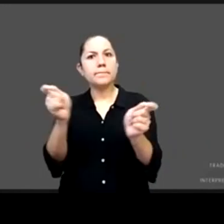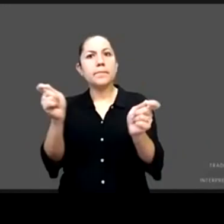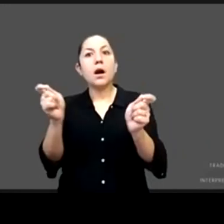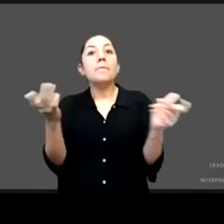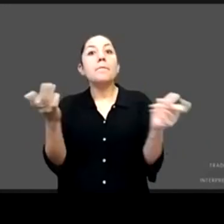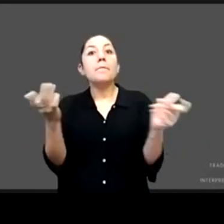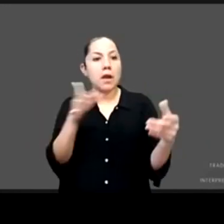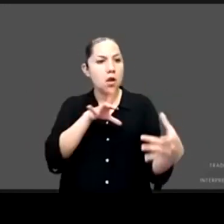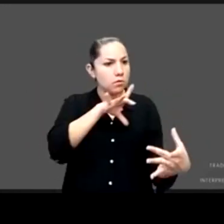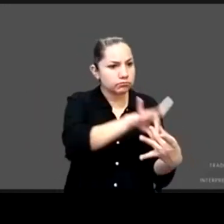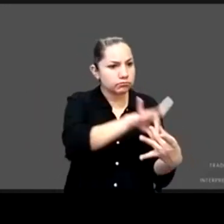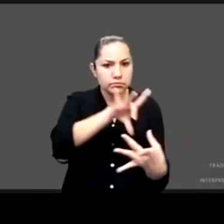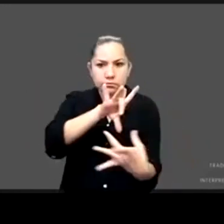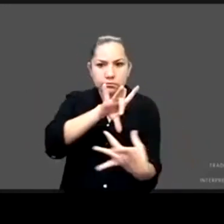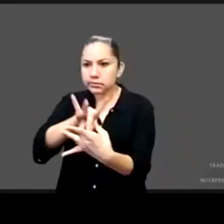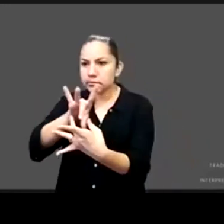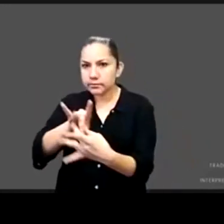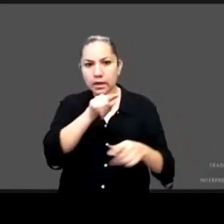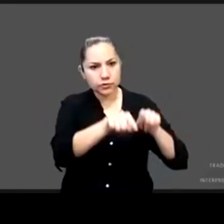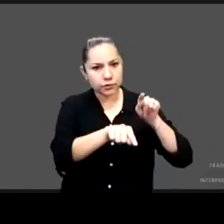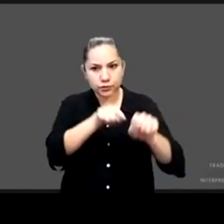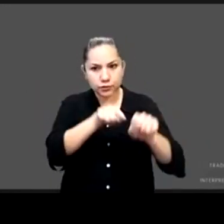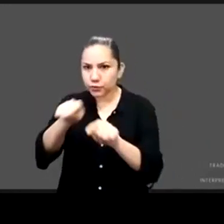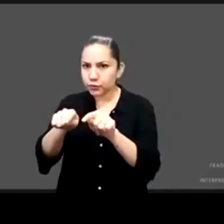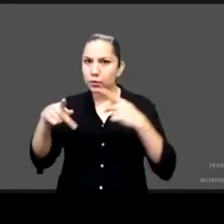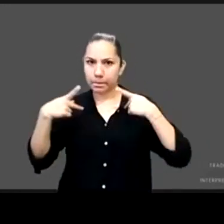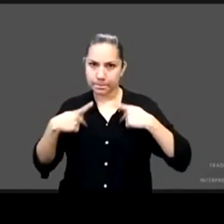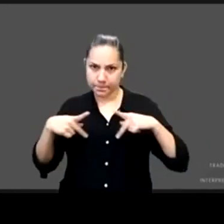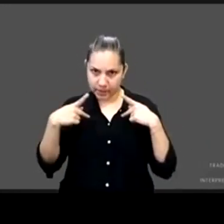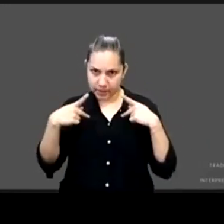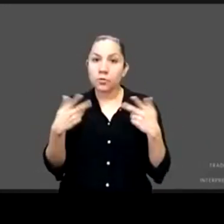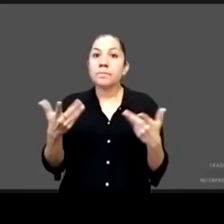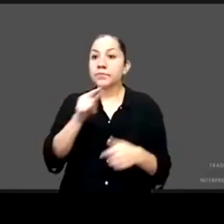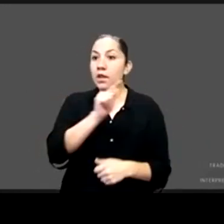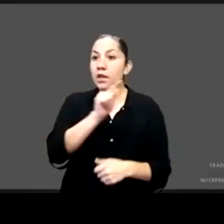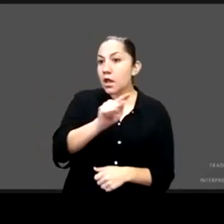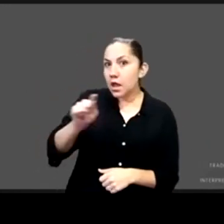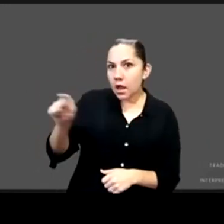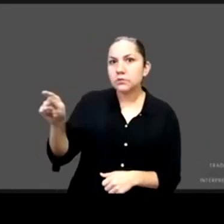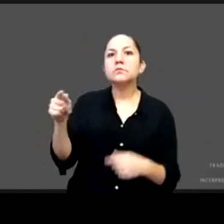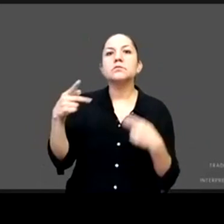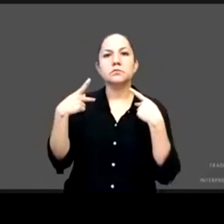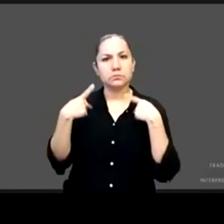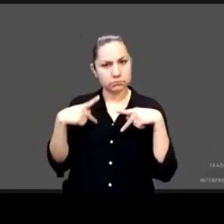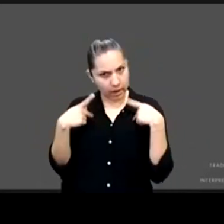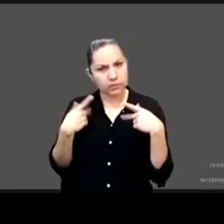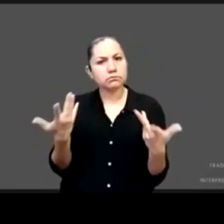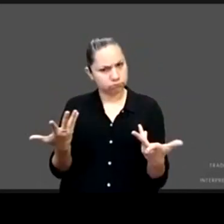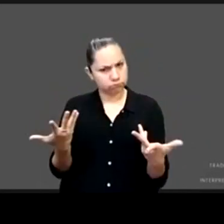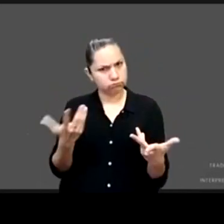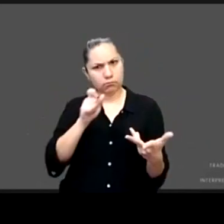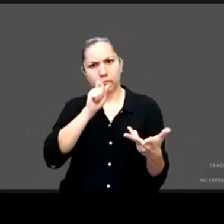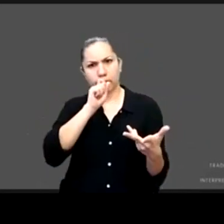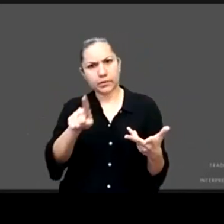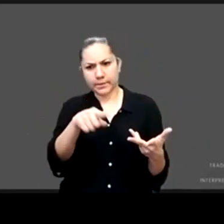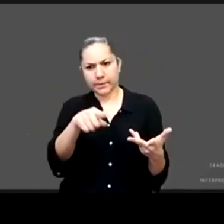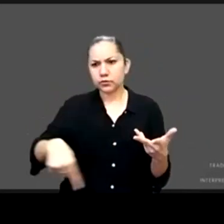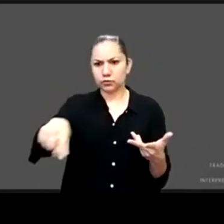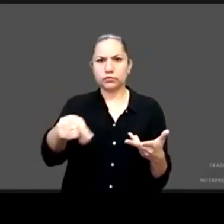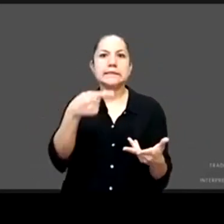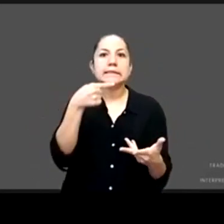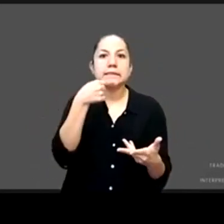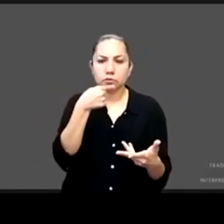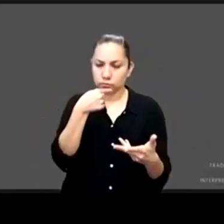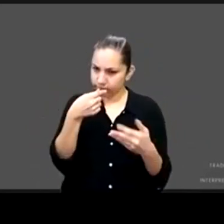en consideración esta capacidad de acción de las infancias al centro. También, ¿a qué nos